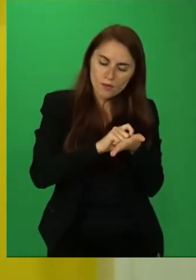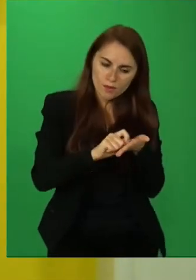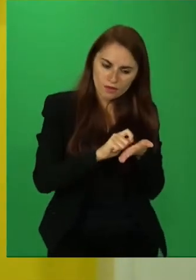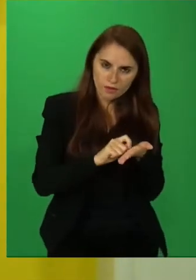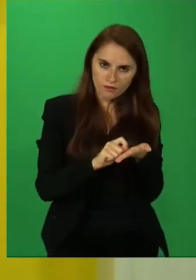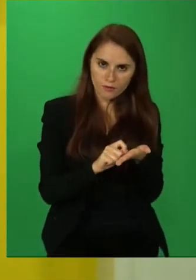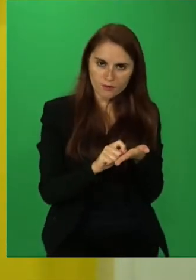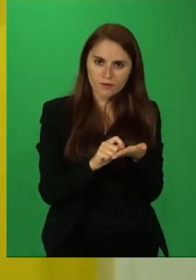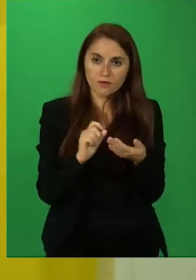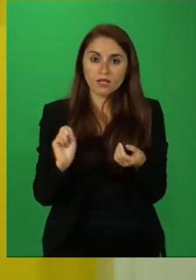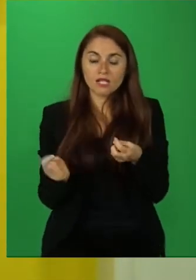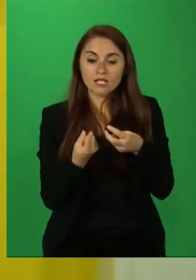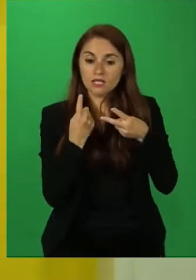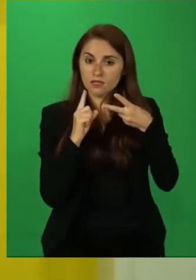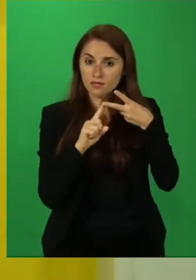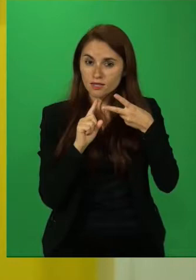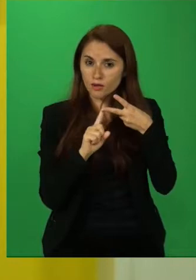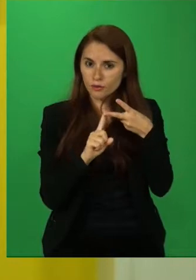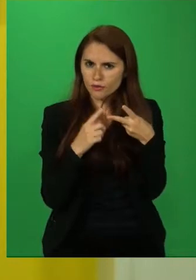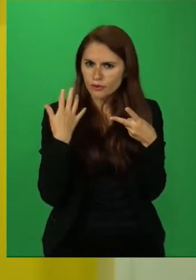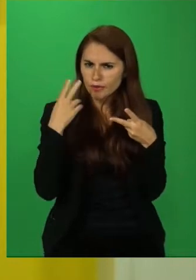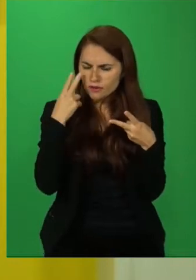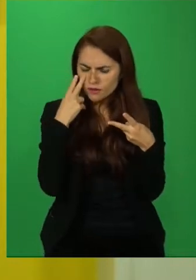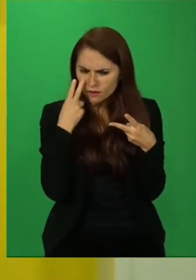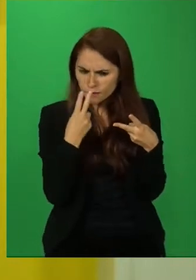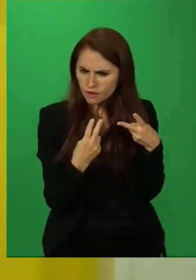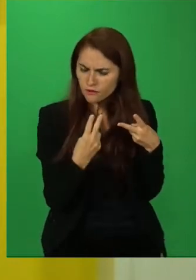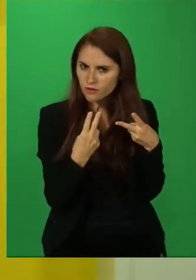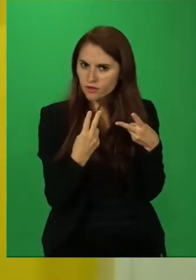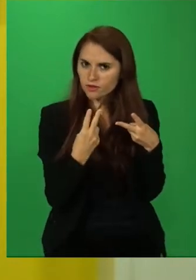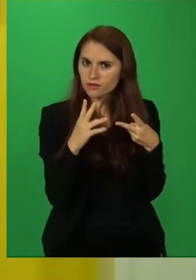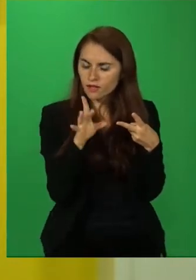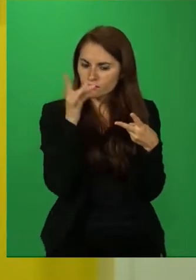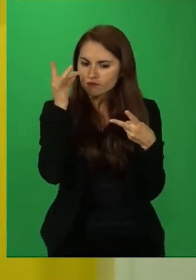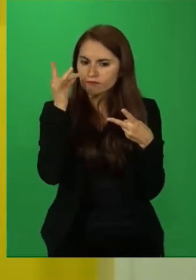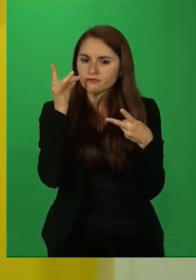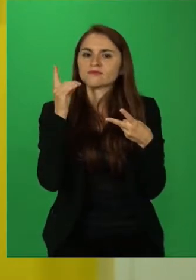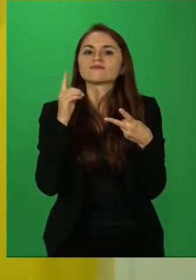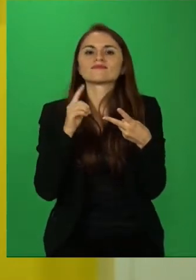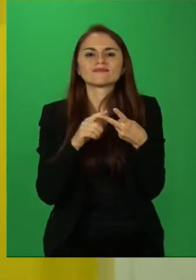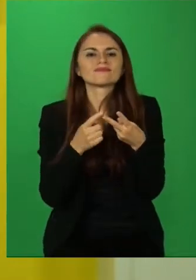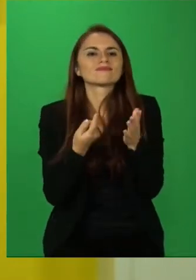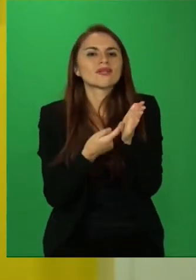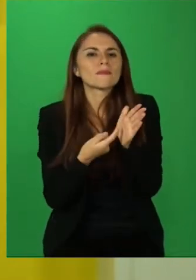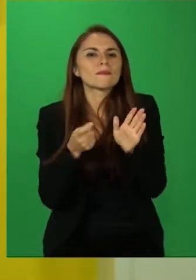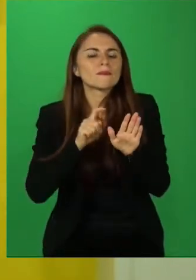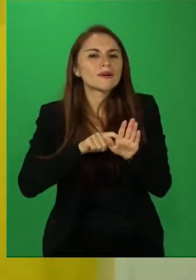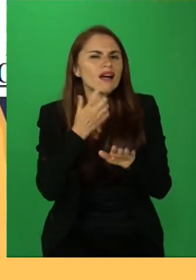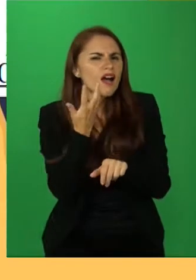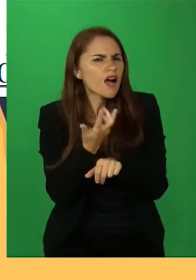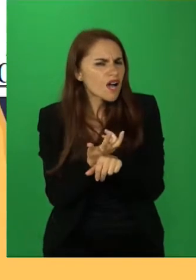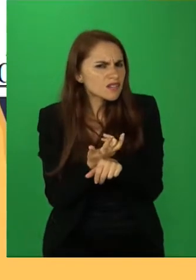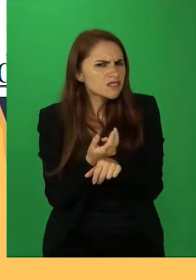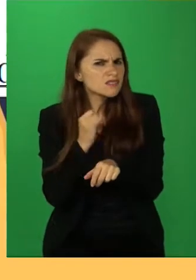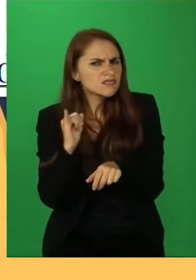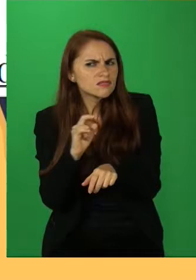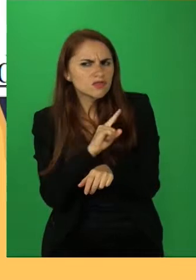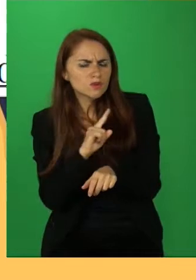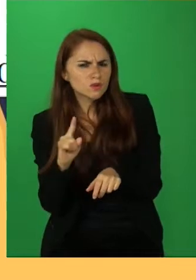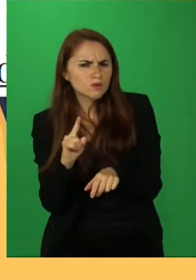El segundo elemento que te dije que tenías que poner ojo para interpretar es el uso metafórico o connotativo de las